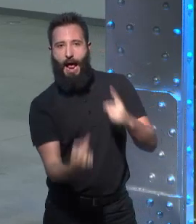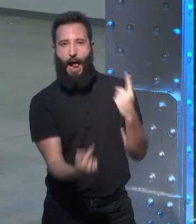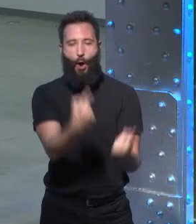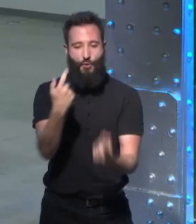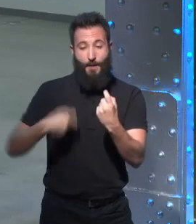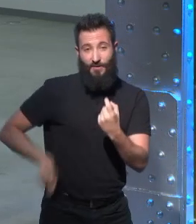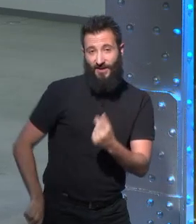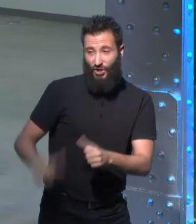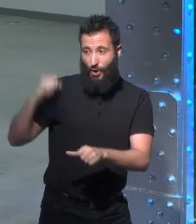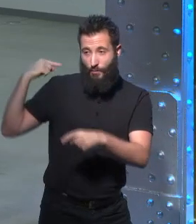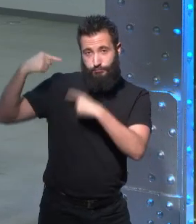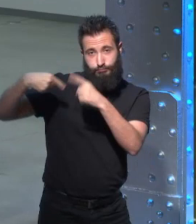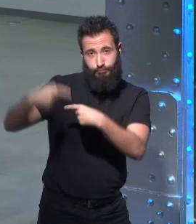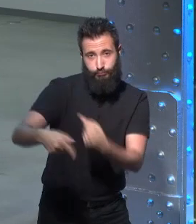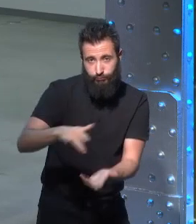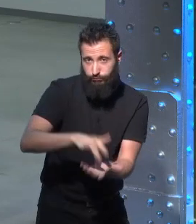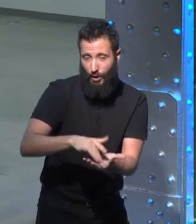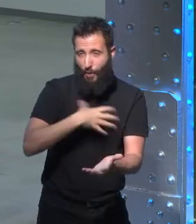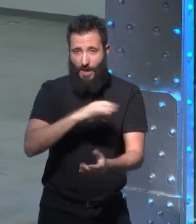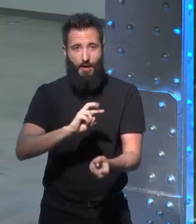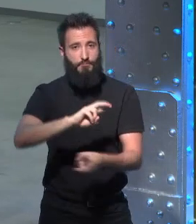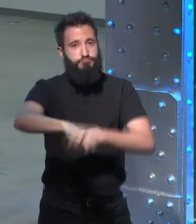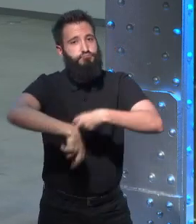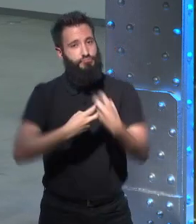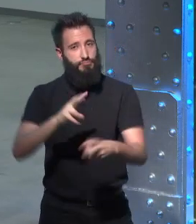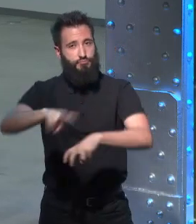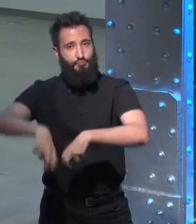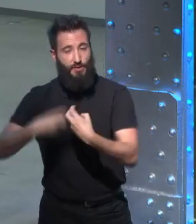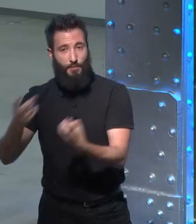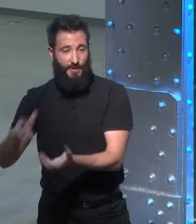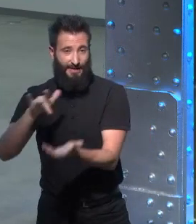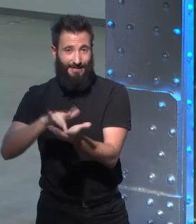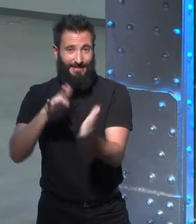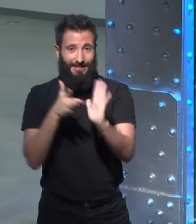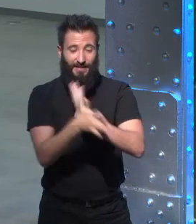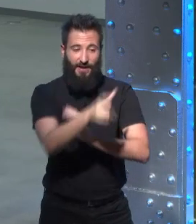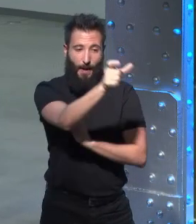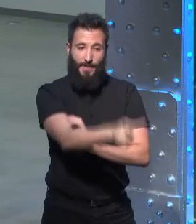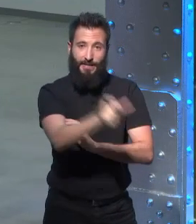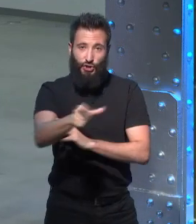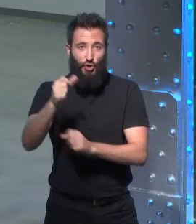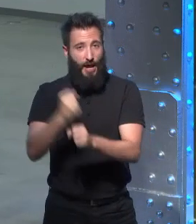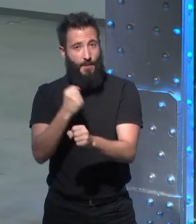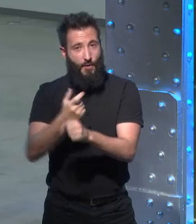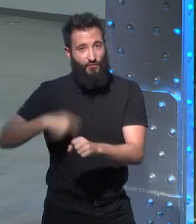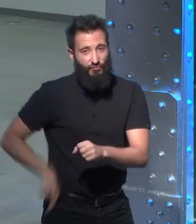profesiones tradicionales simplemente se están renovando y los profesionales deben adquirir nuevas habilidades, por